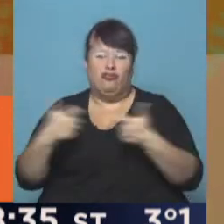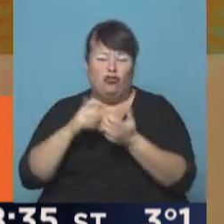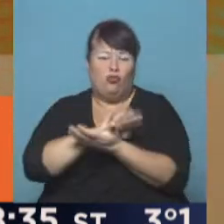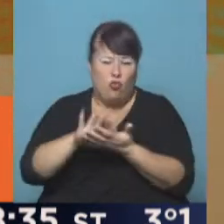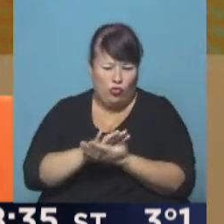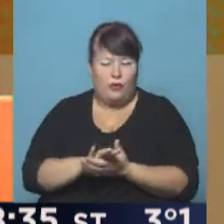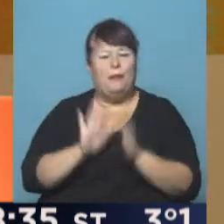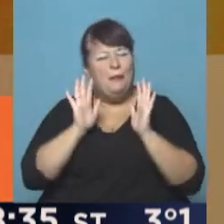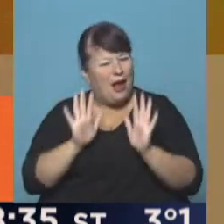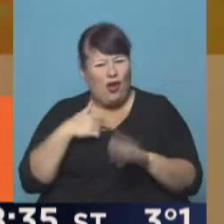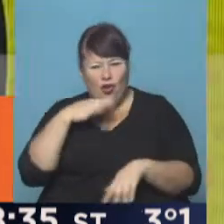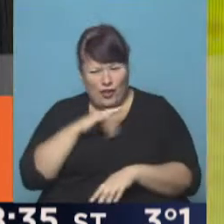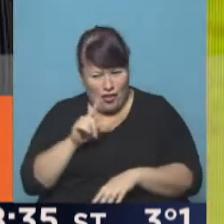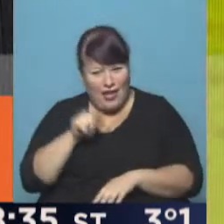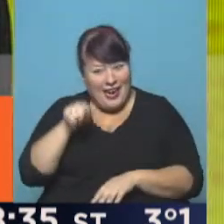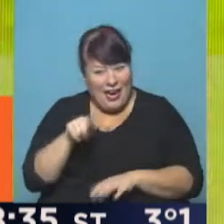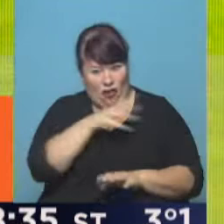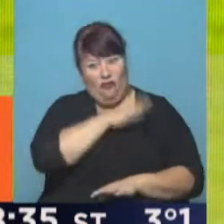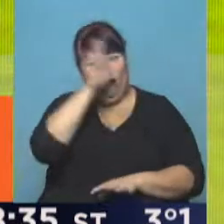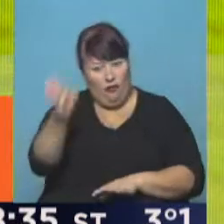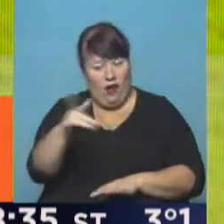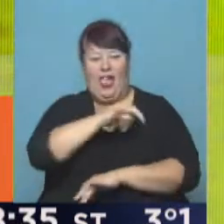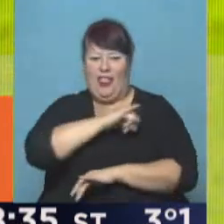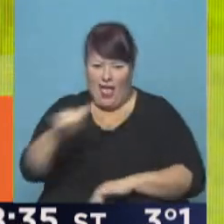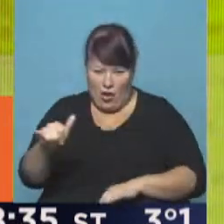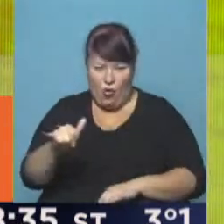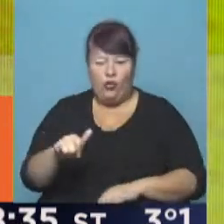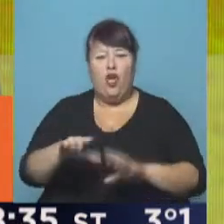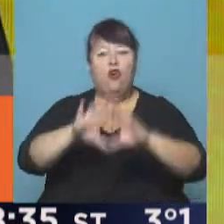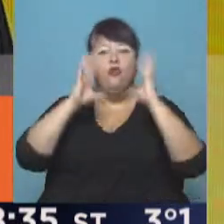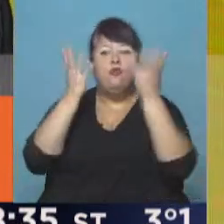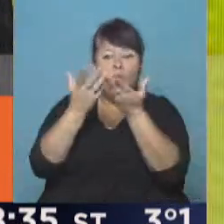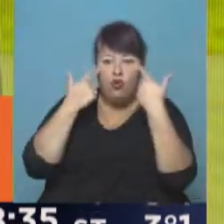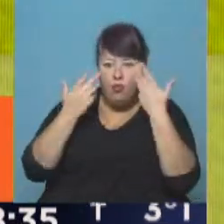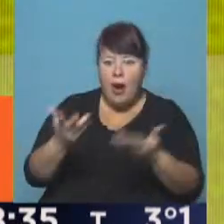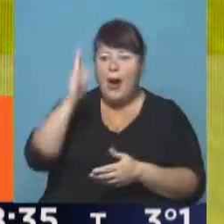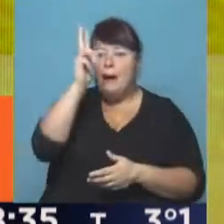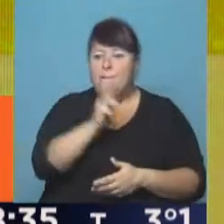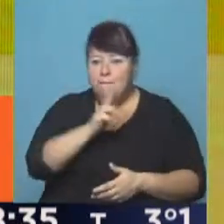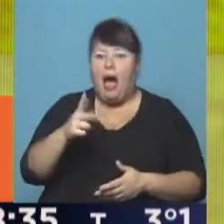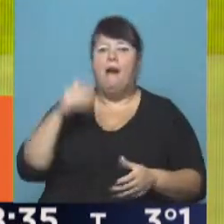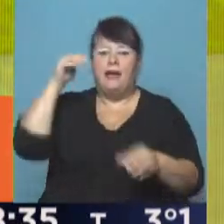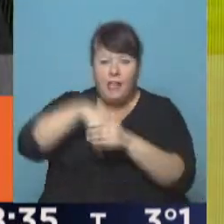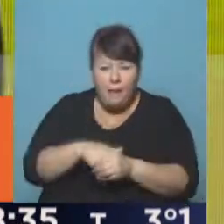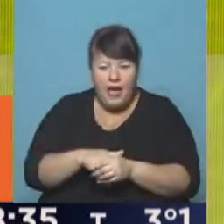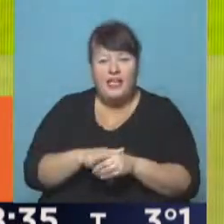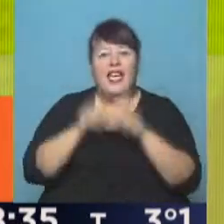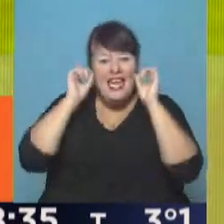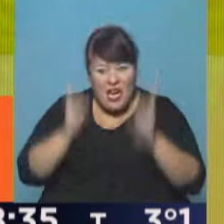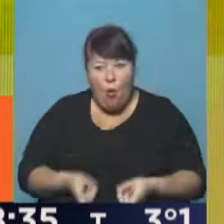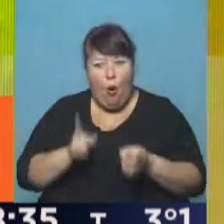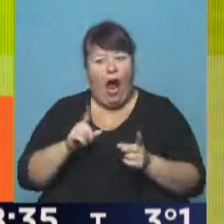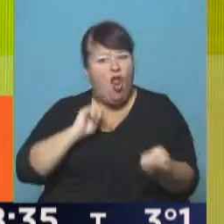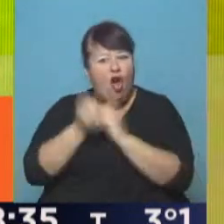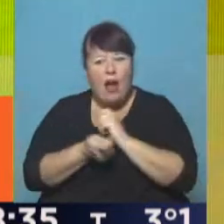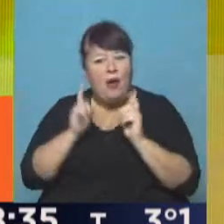para lo entiendo esto fueron denunciaron el mundo lo conoció el papá francisco se involucró y siguió así